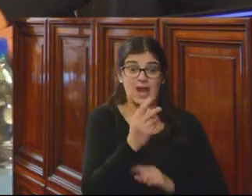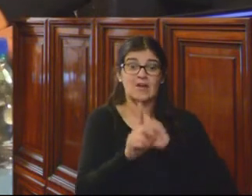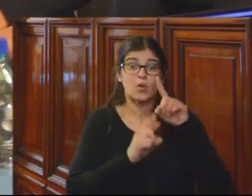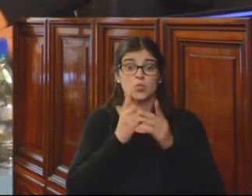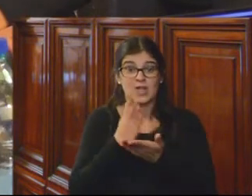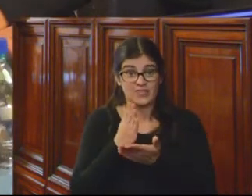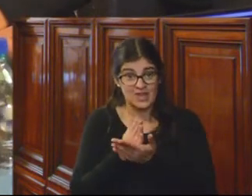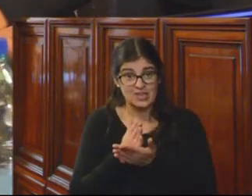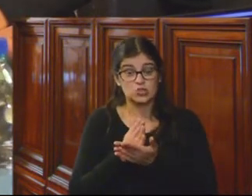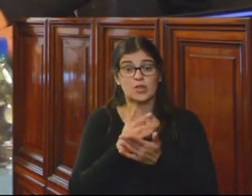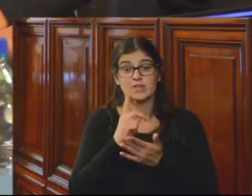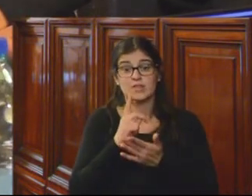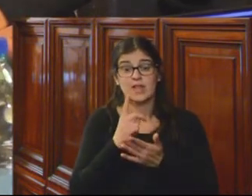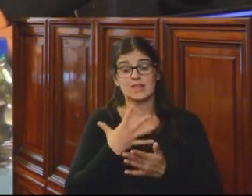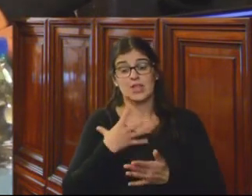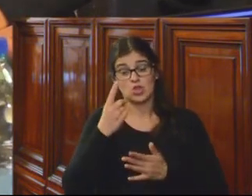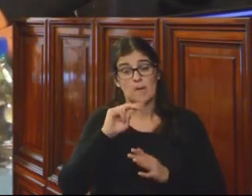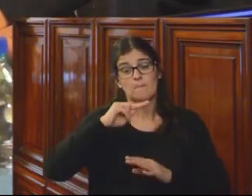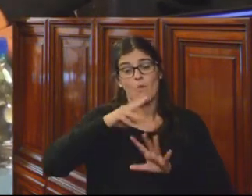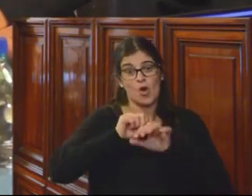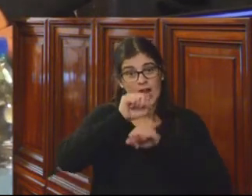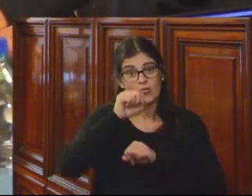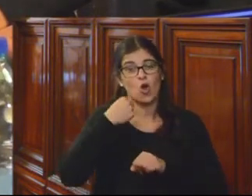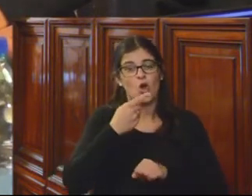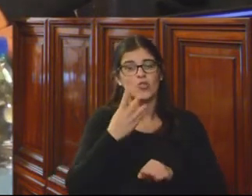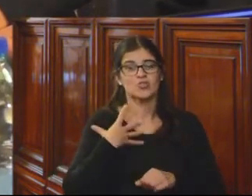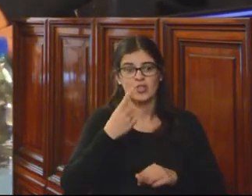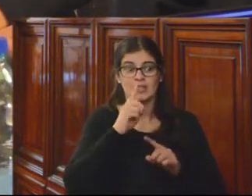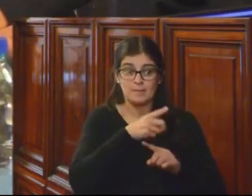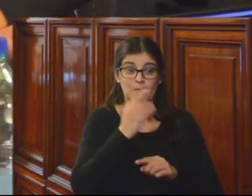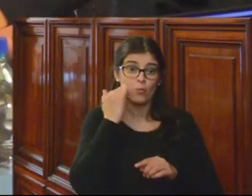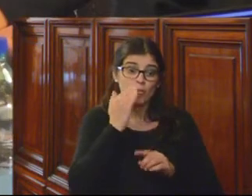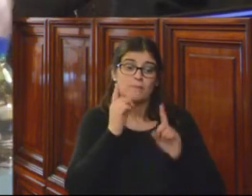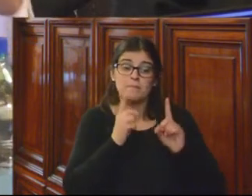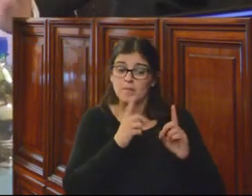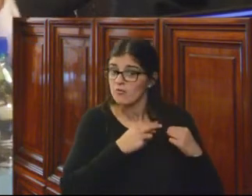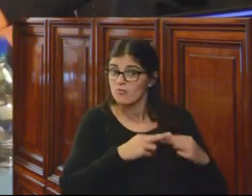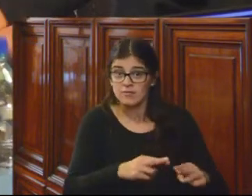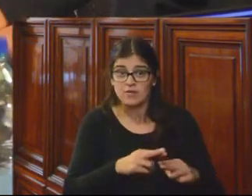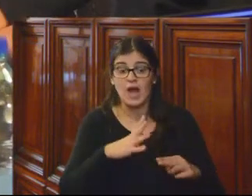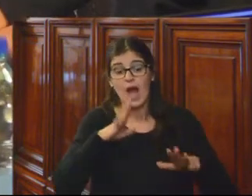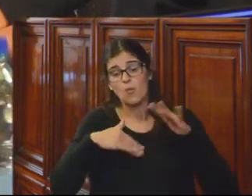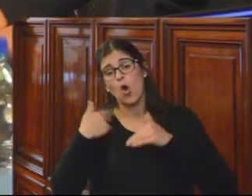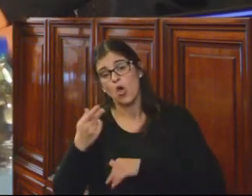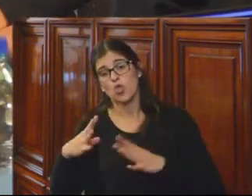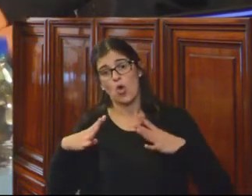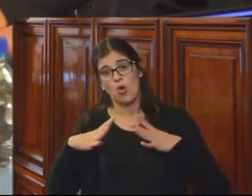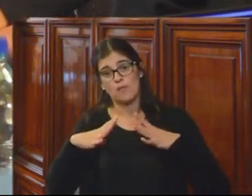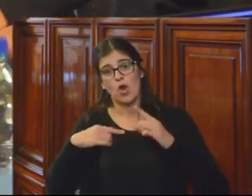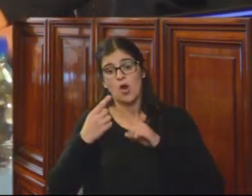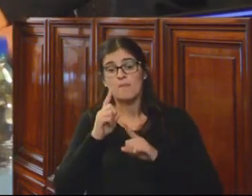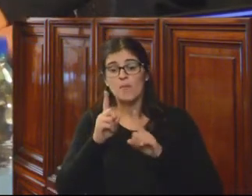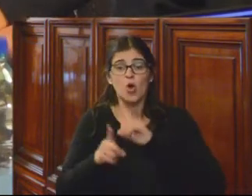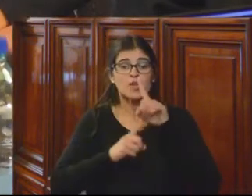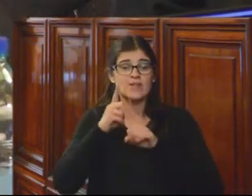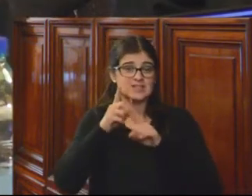Derecho, tanto en el caso de la directora de posgrado como el doctor Gromico, son profesores activos, algunos y otros jubilados de la misma Universidad de